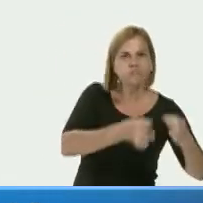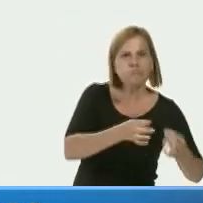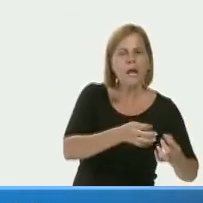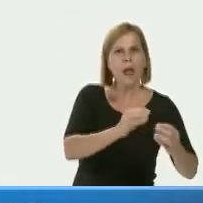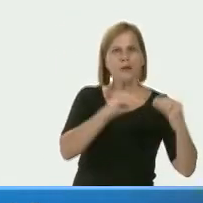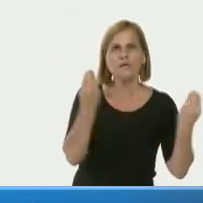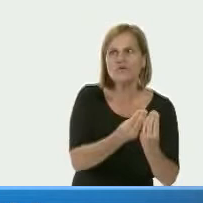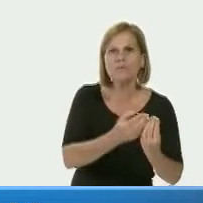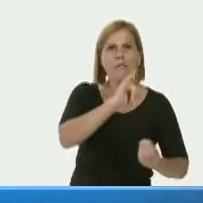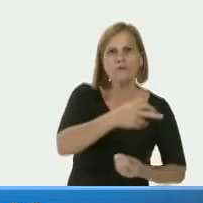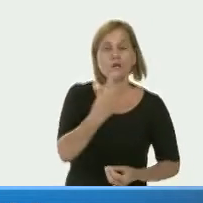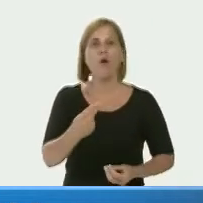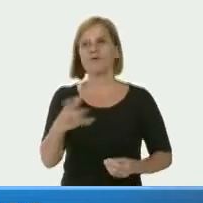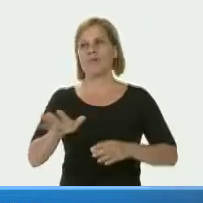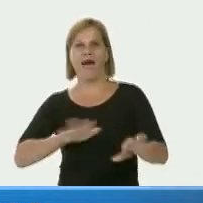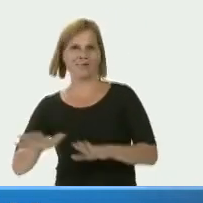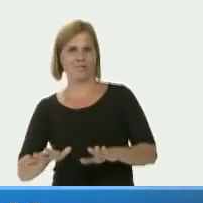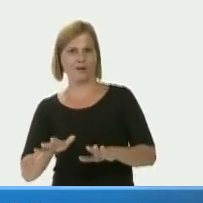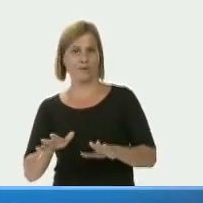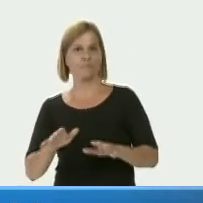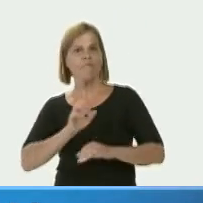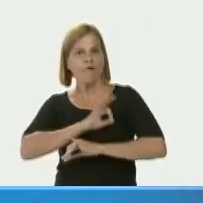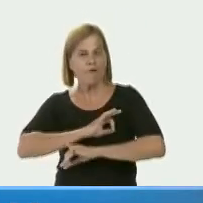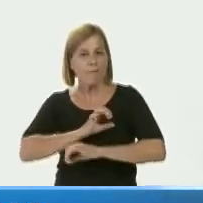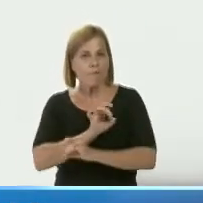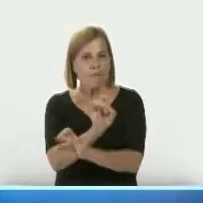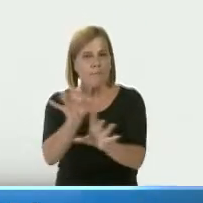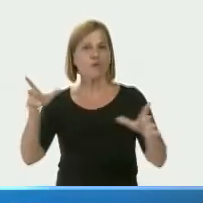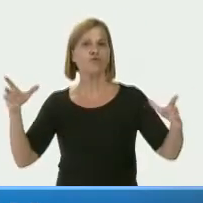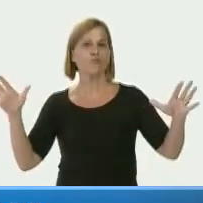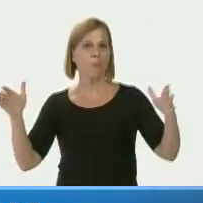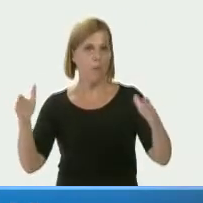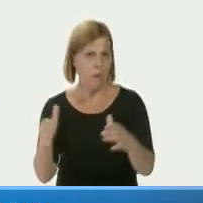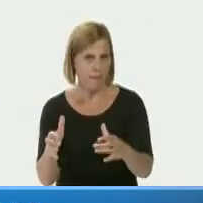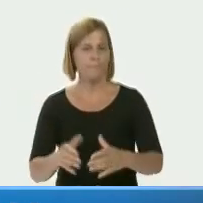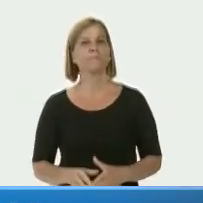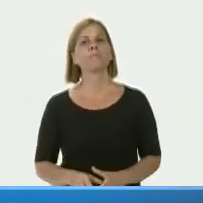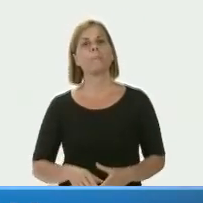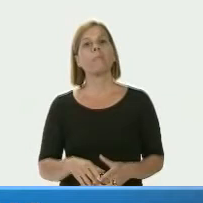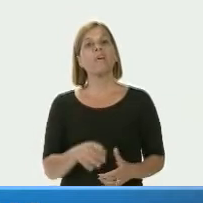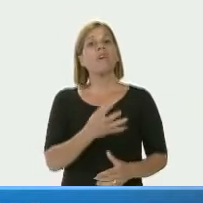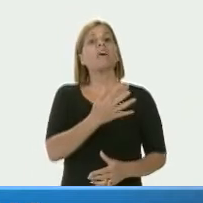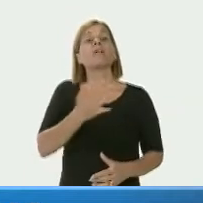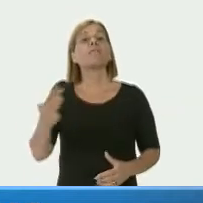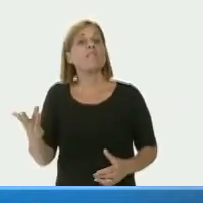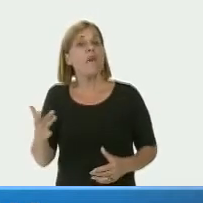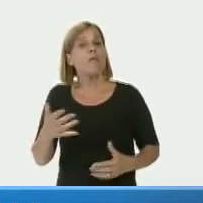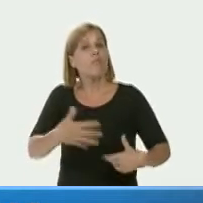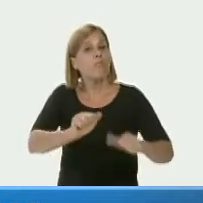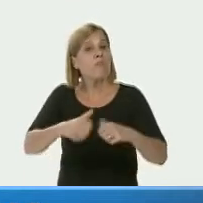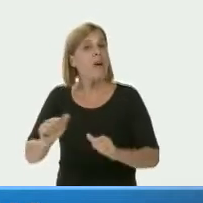acciones pertinentes para avanzar en eso. De más está decir que por la cantidad le vamos